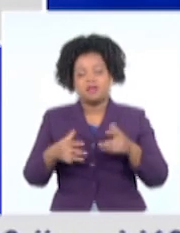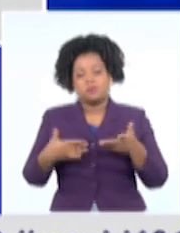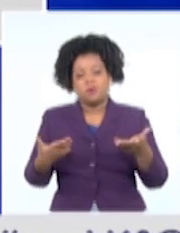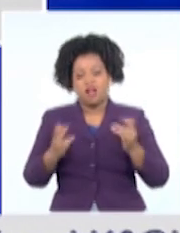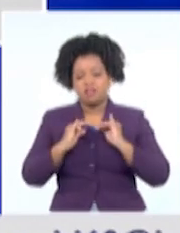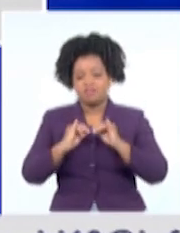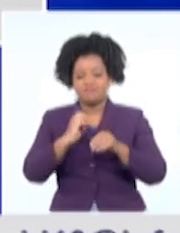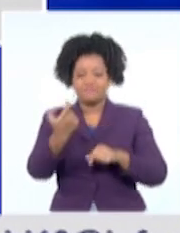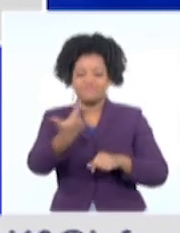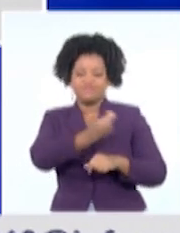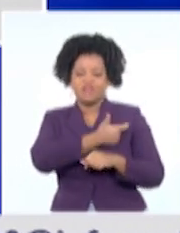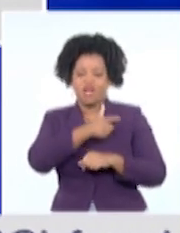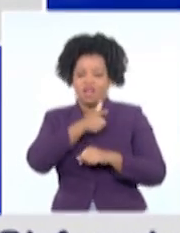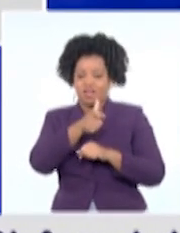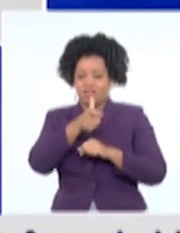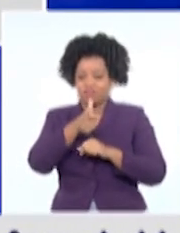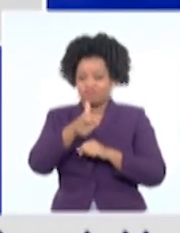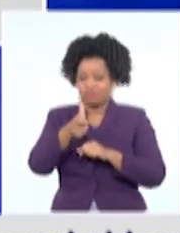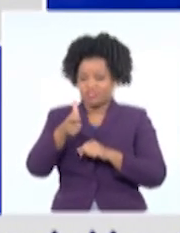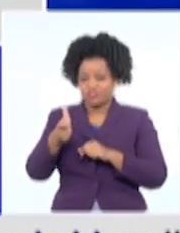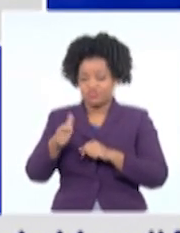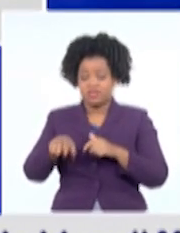17 de octubre. El